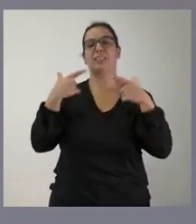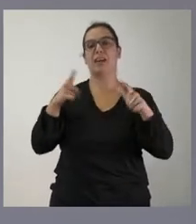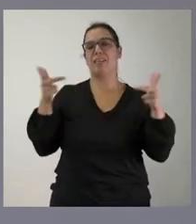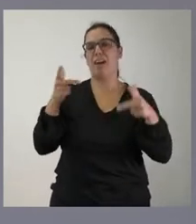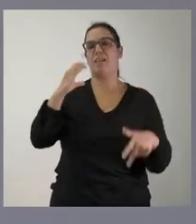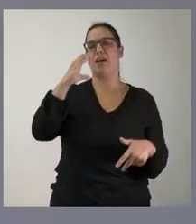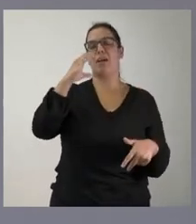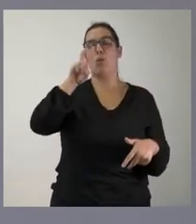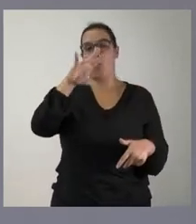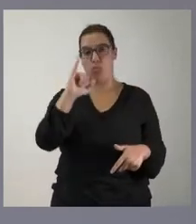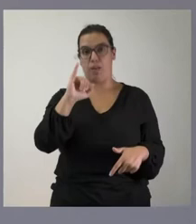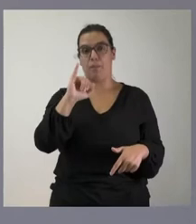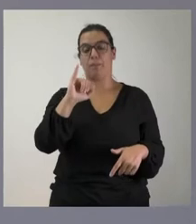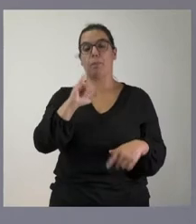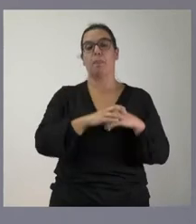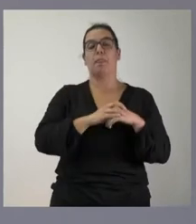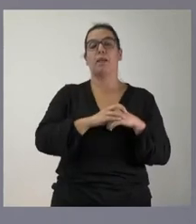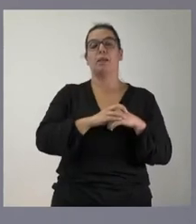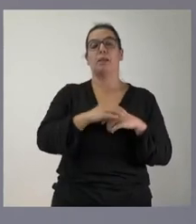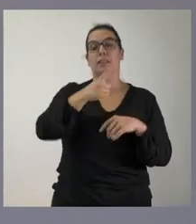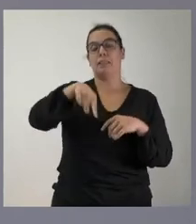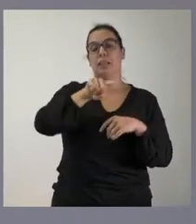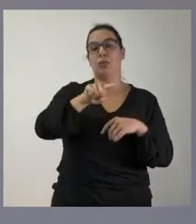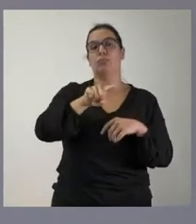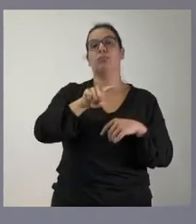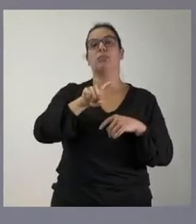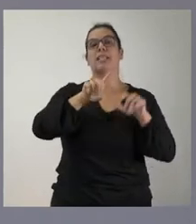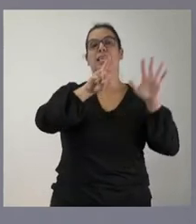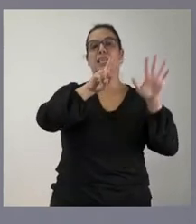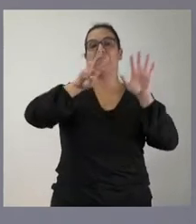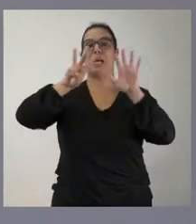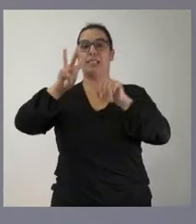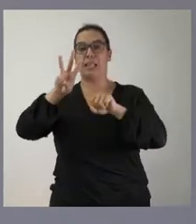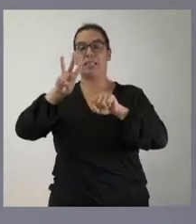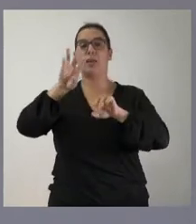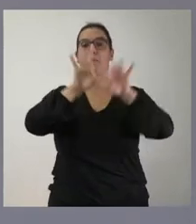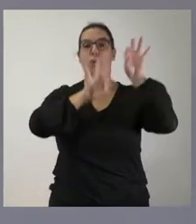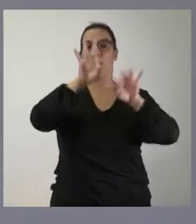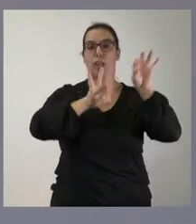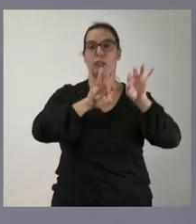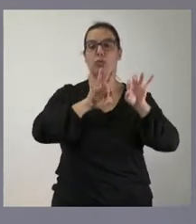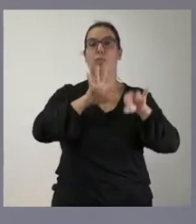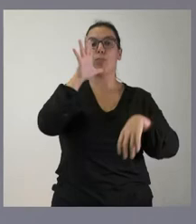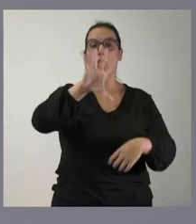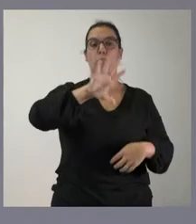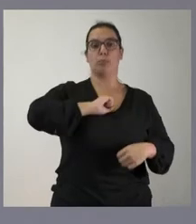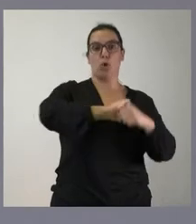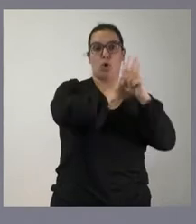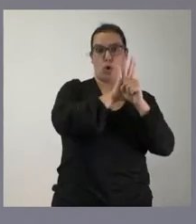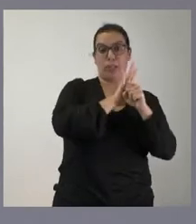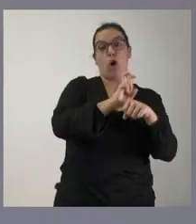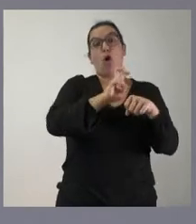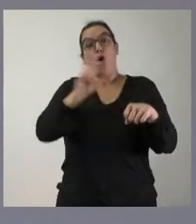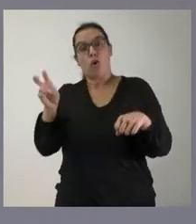El 63% de ellos por covid el resto con cómics dentro de esa clasificación que ustedes ya vienen